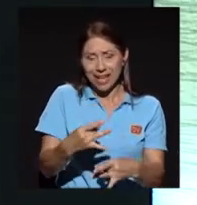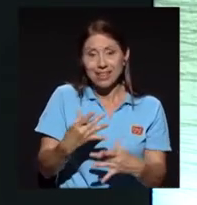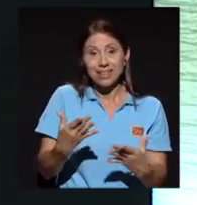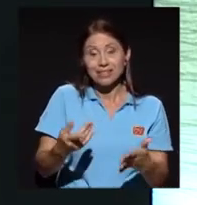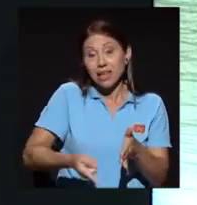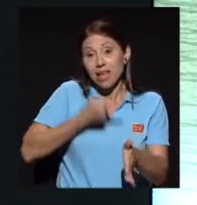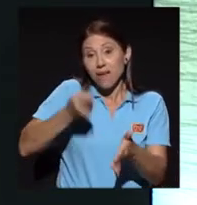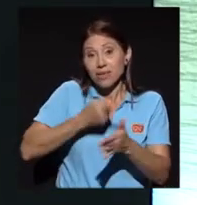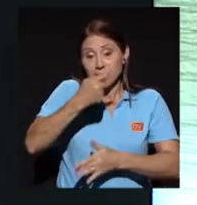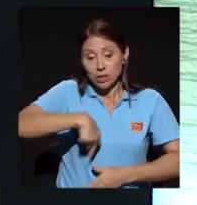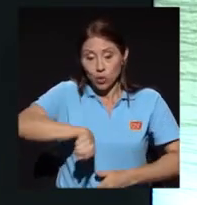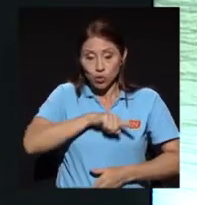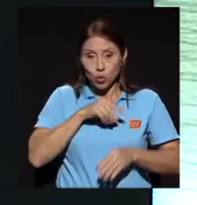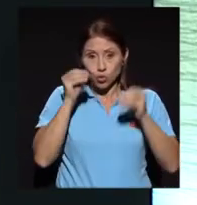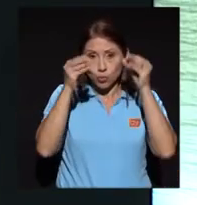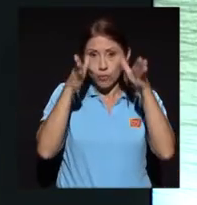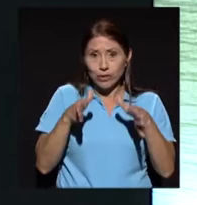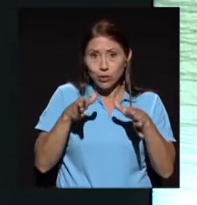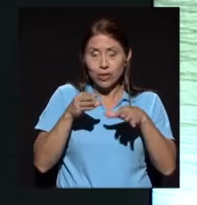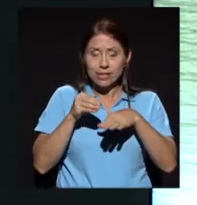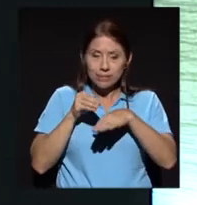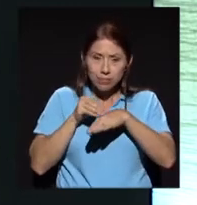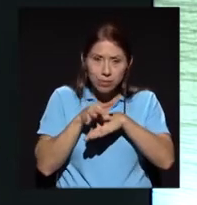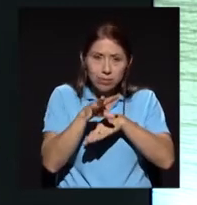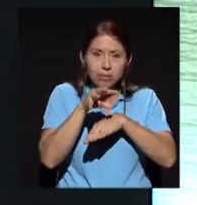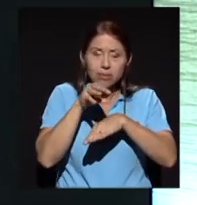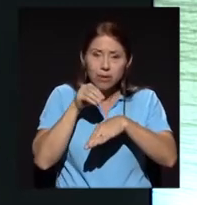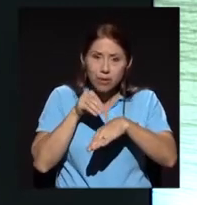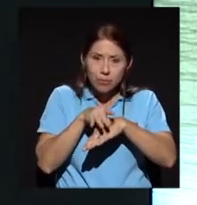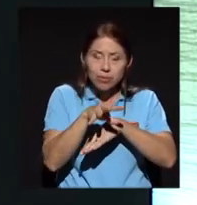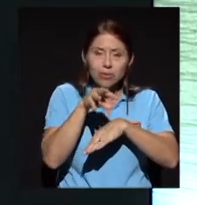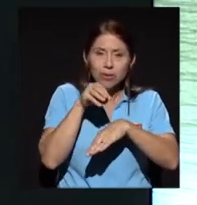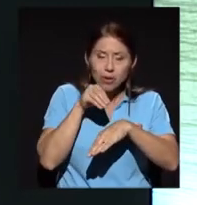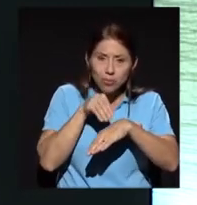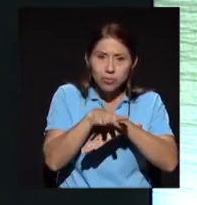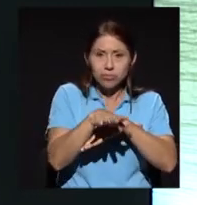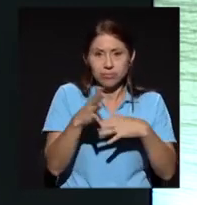veces nosotros los profesores sembramos y ahí donde no